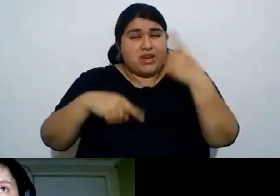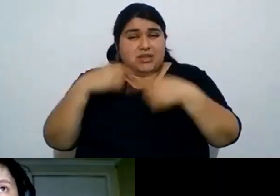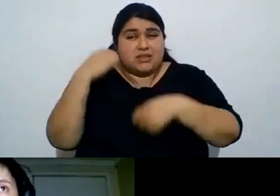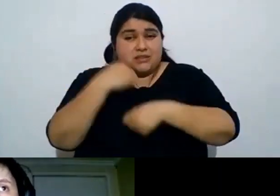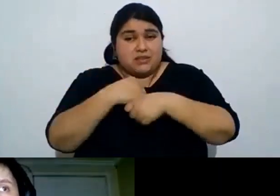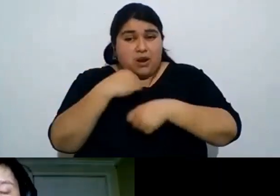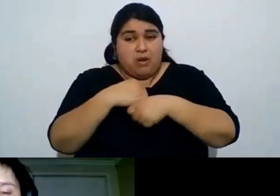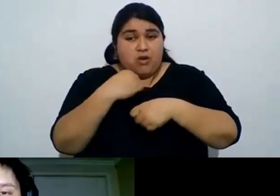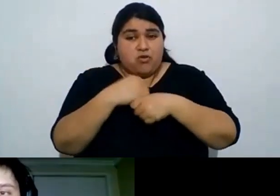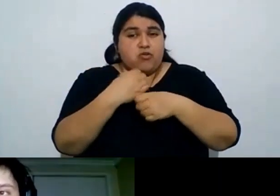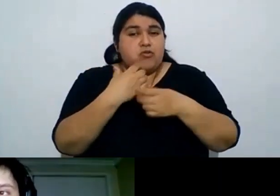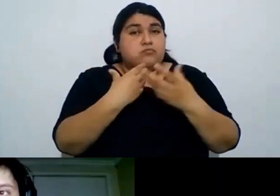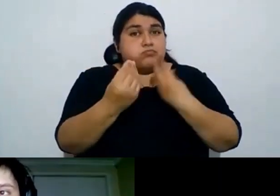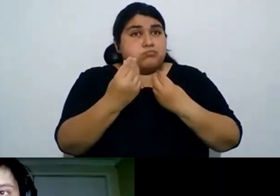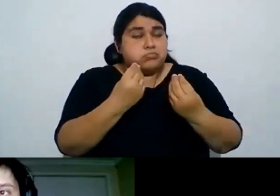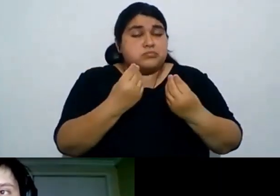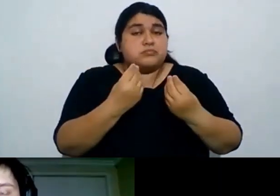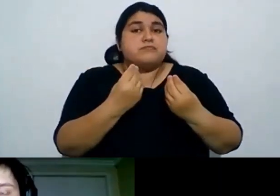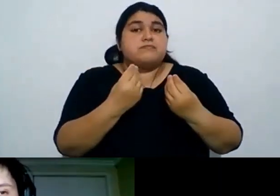el mercado laboral.